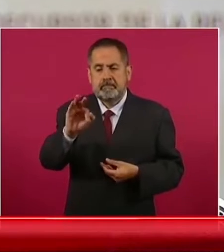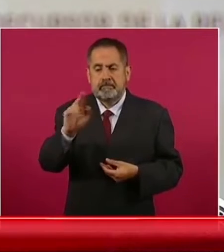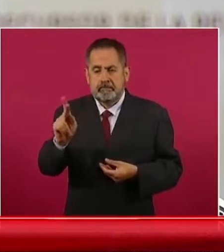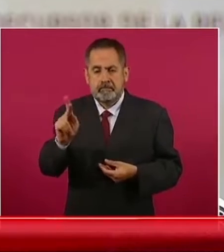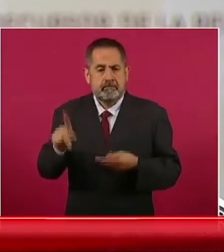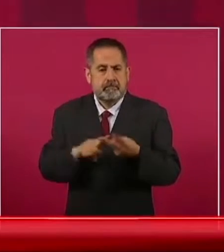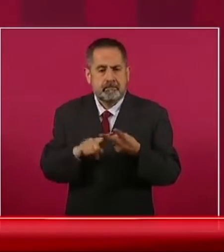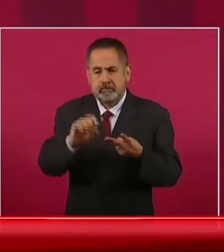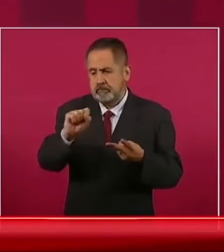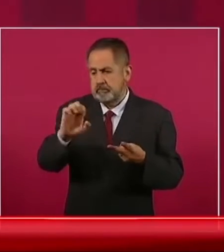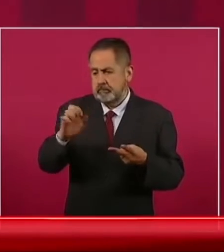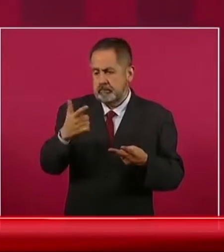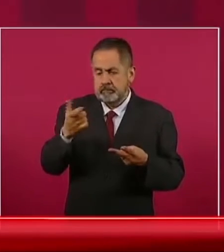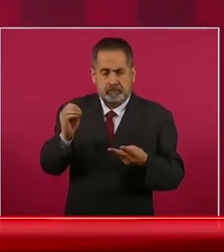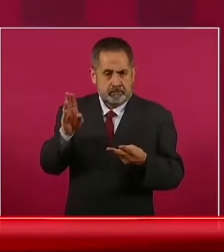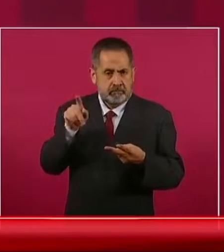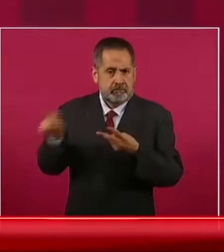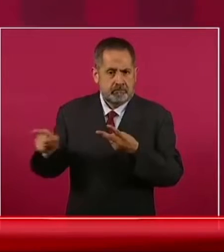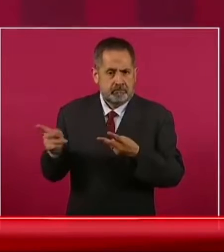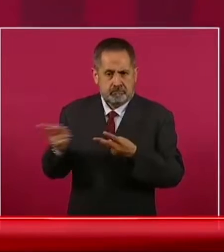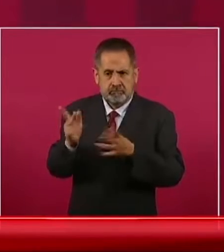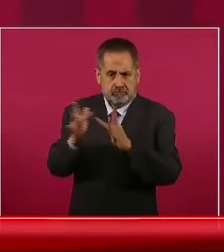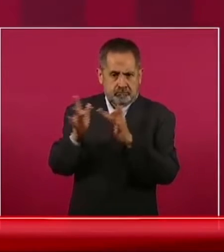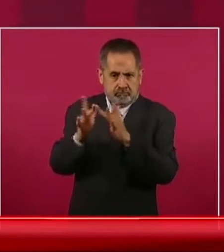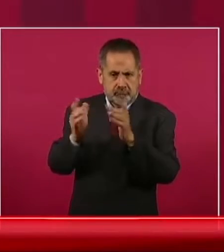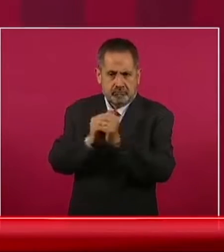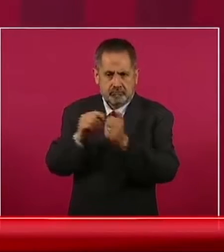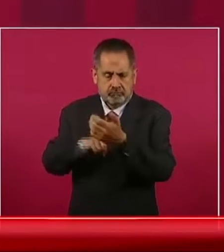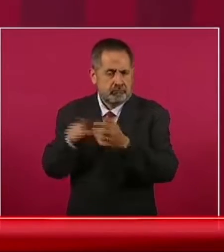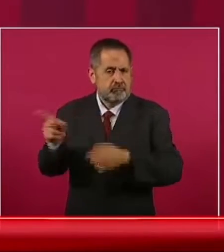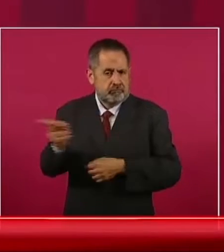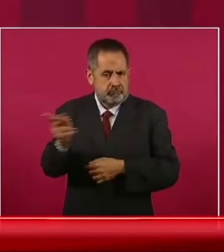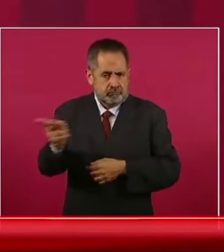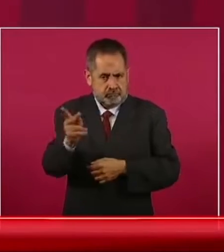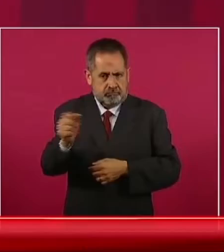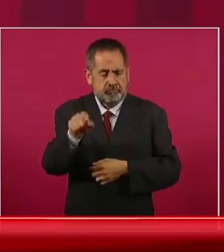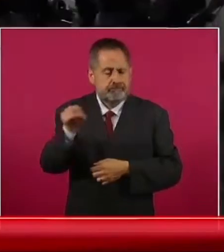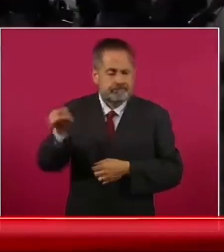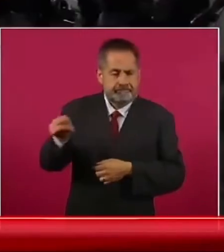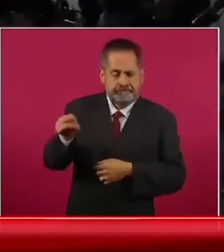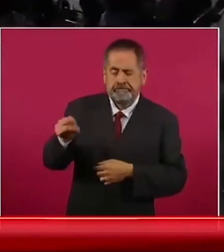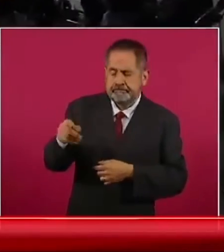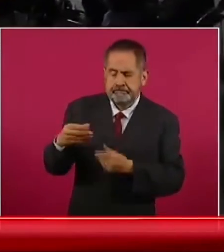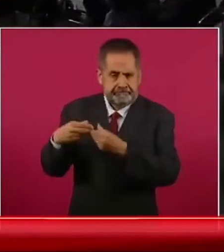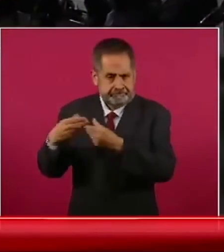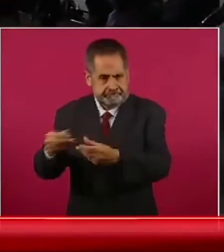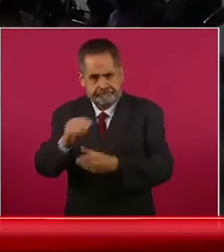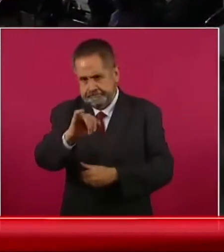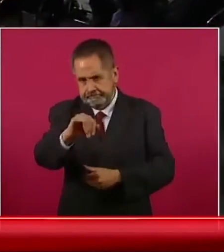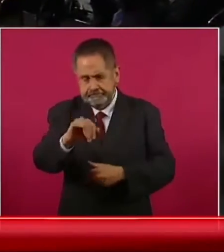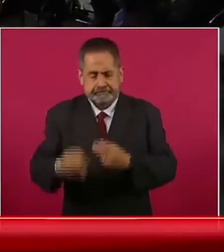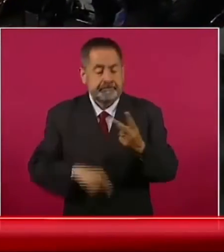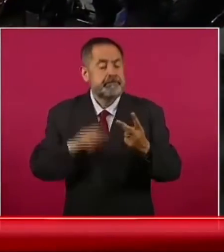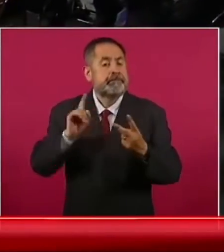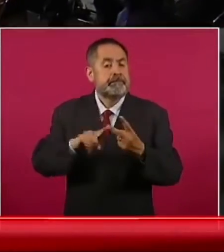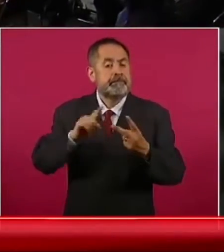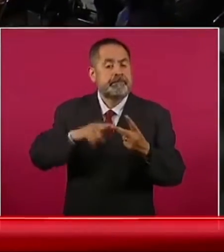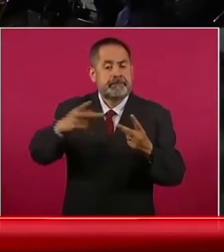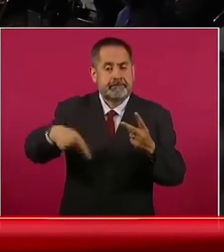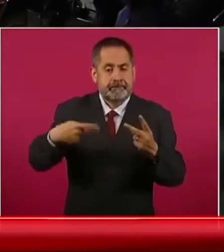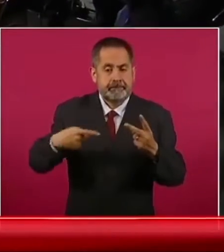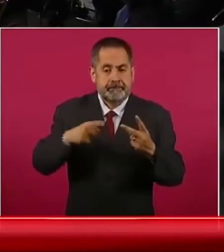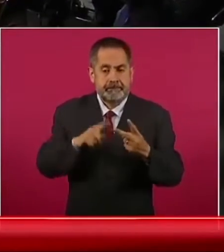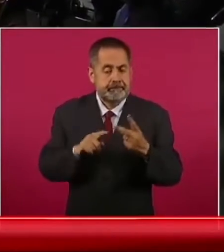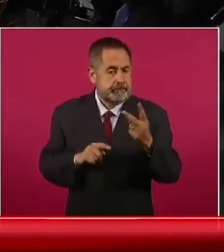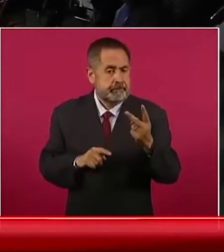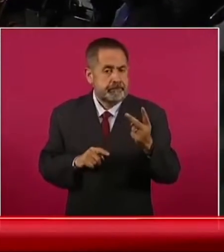gobernación se ve la forma lo segundo es